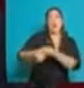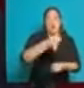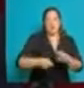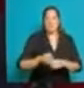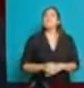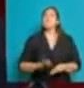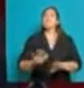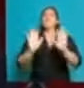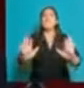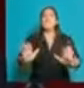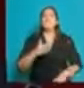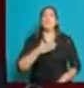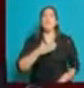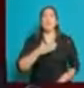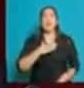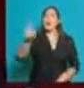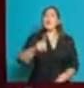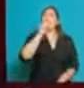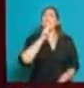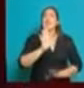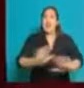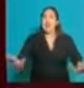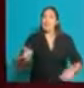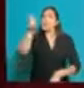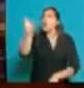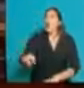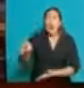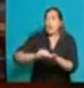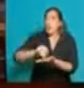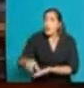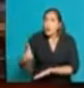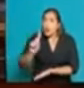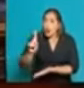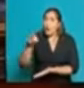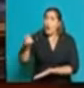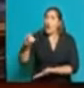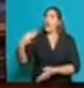silencio, y si usted no es diputada, tiene que salir del recinto.